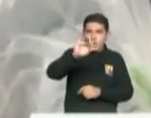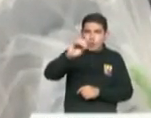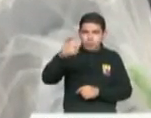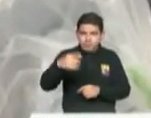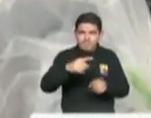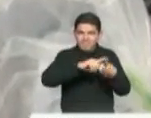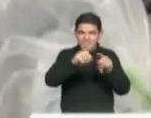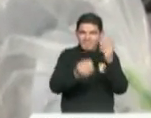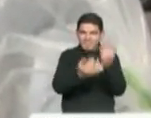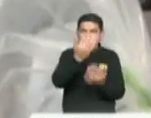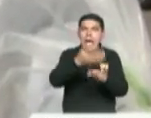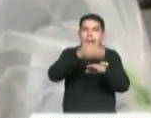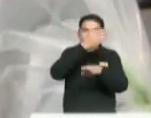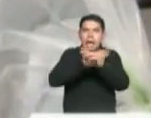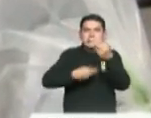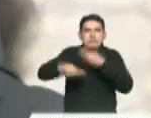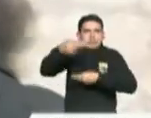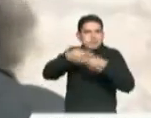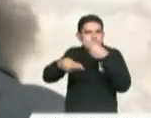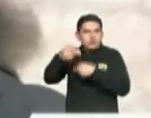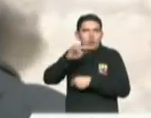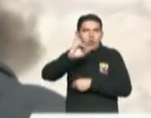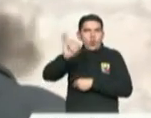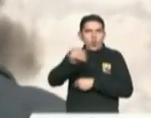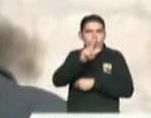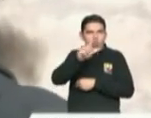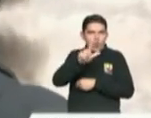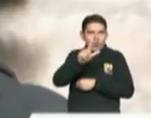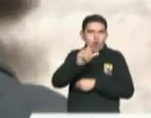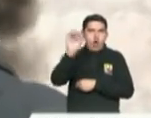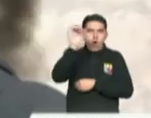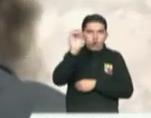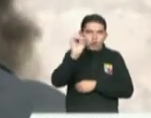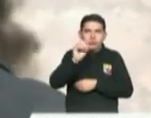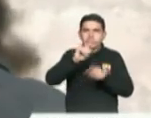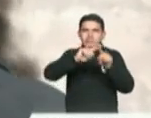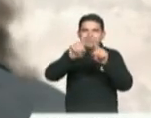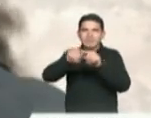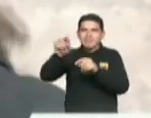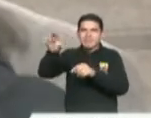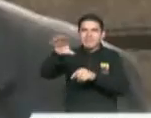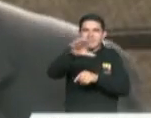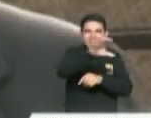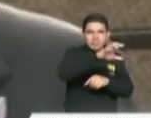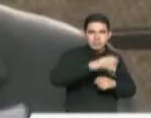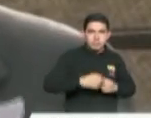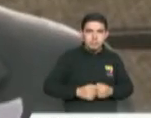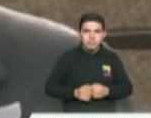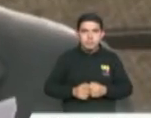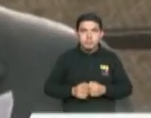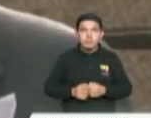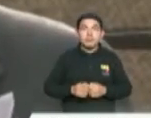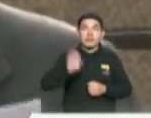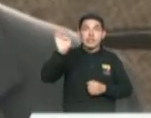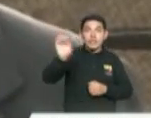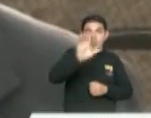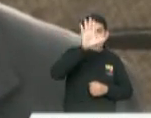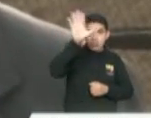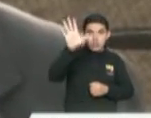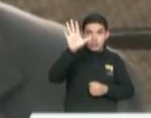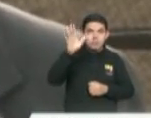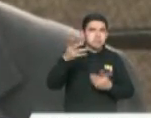fueron decomisadas a traficantes entre julio y octubre en varias zonas del país llegar a europa